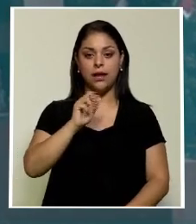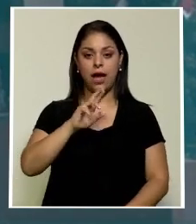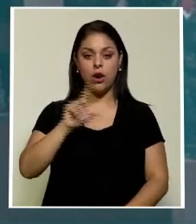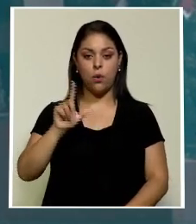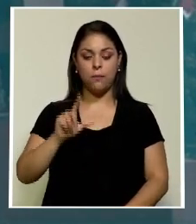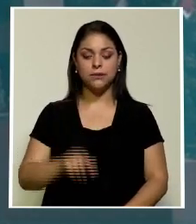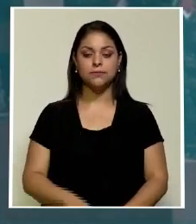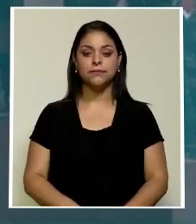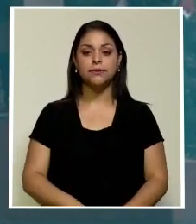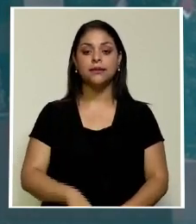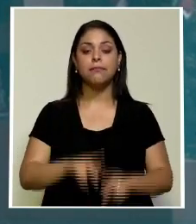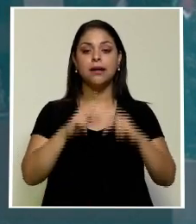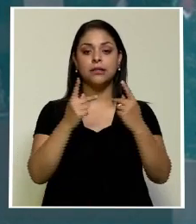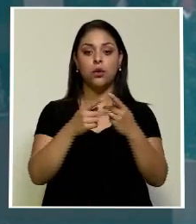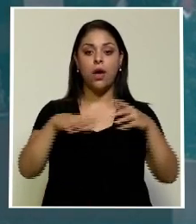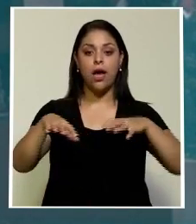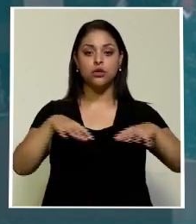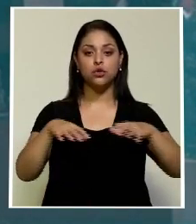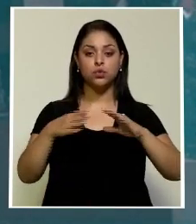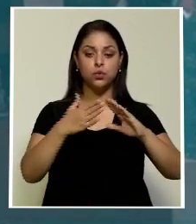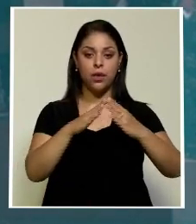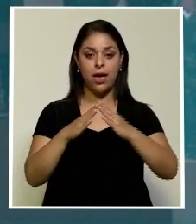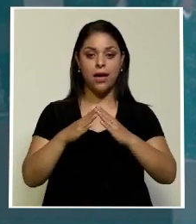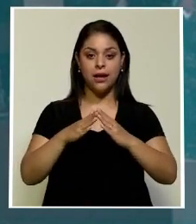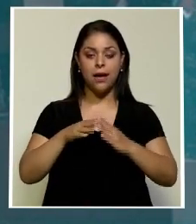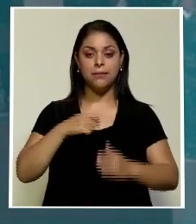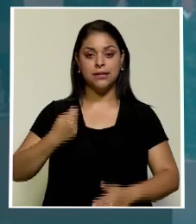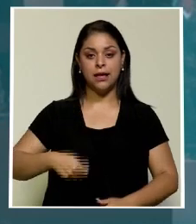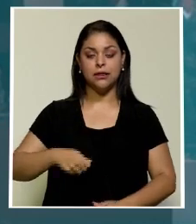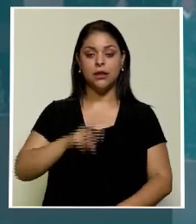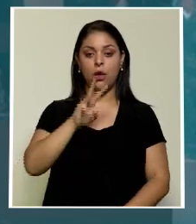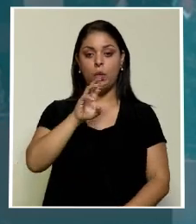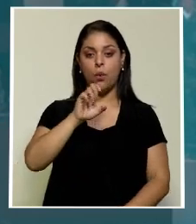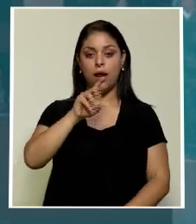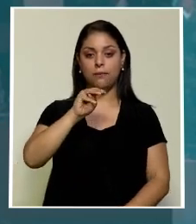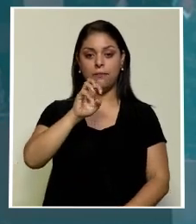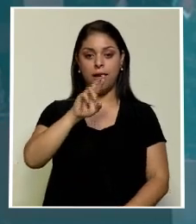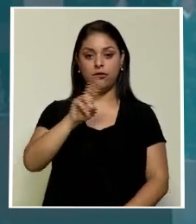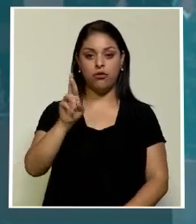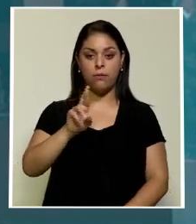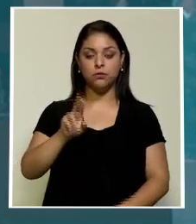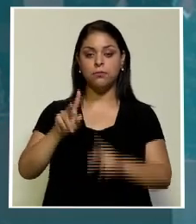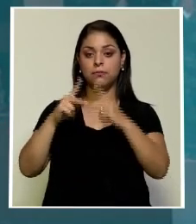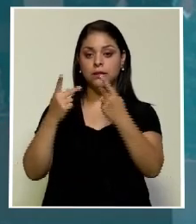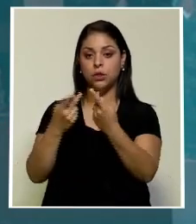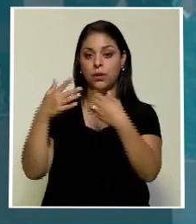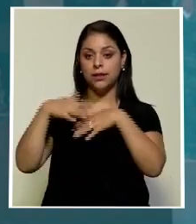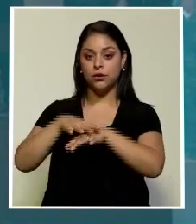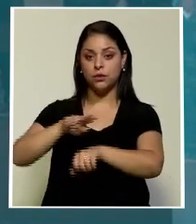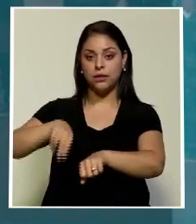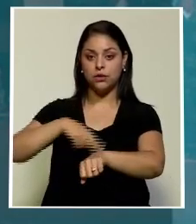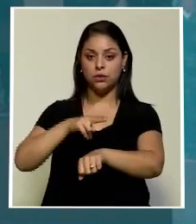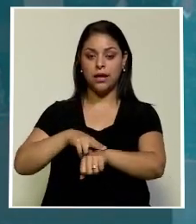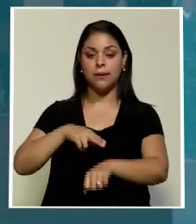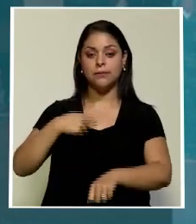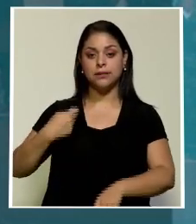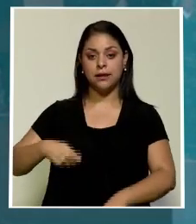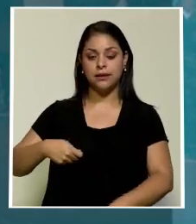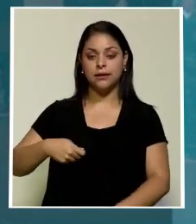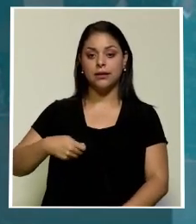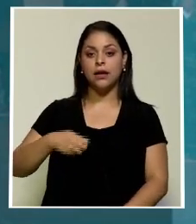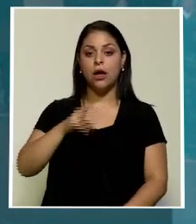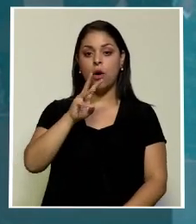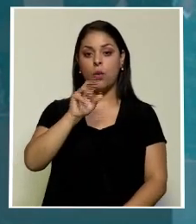que llevará a la candidatura a don Welmer Ramos, el Partido Integración Nacional, que estará dirigido